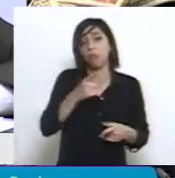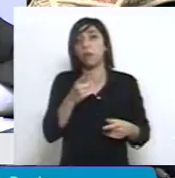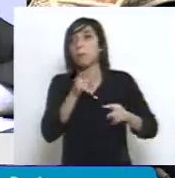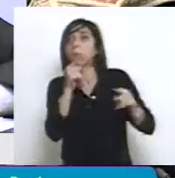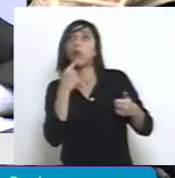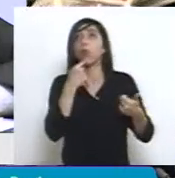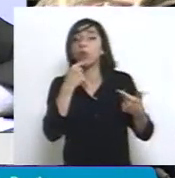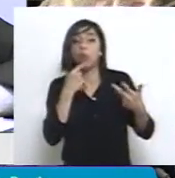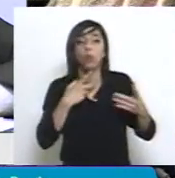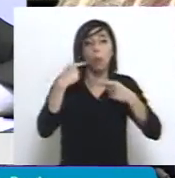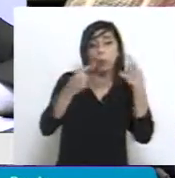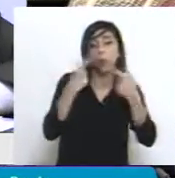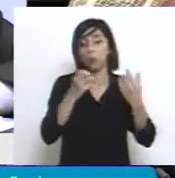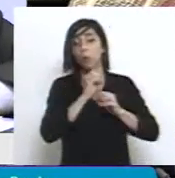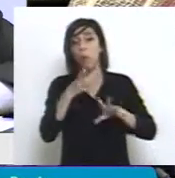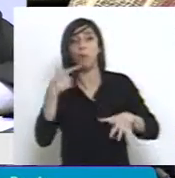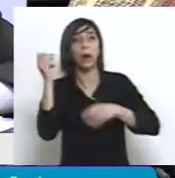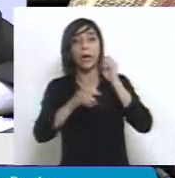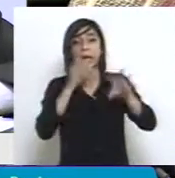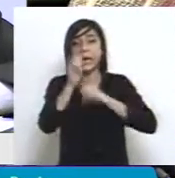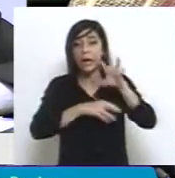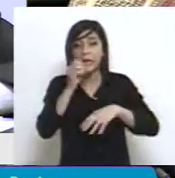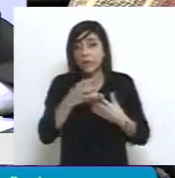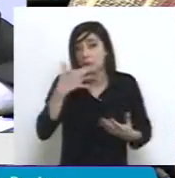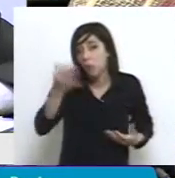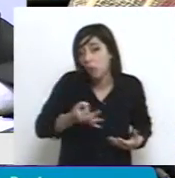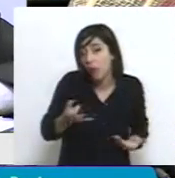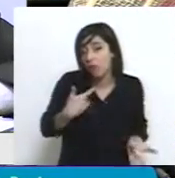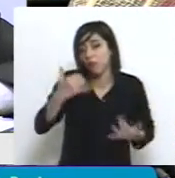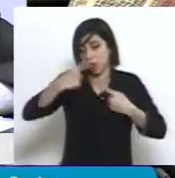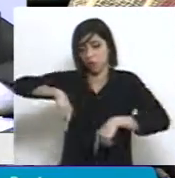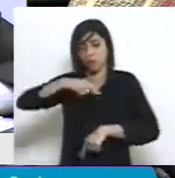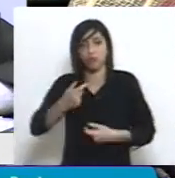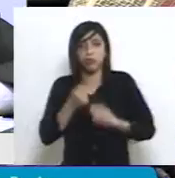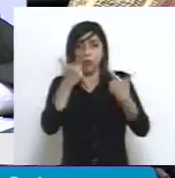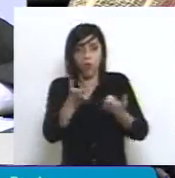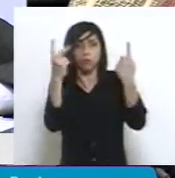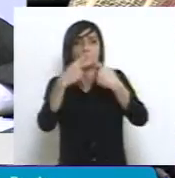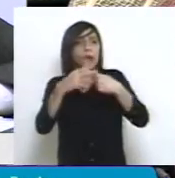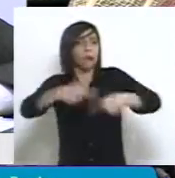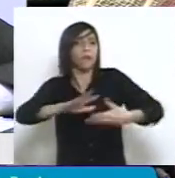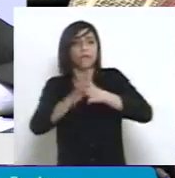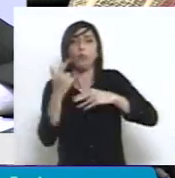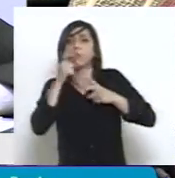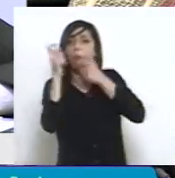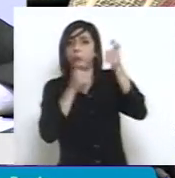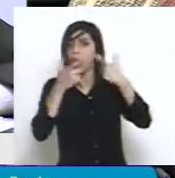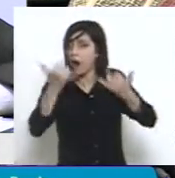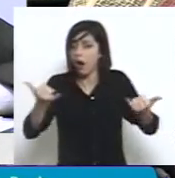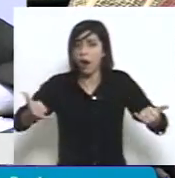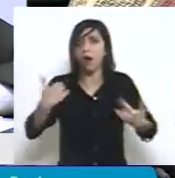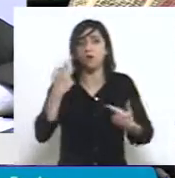la posibilidad de contar con herramientas potentes frente a un mundo en crisis,